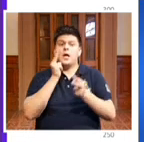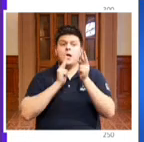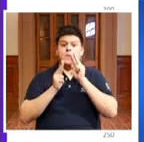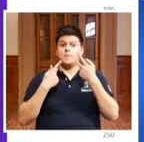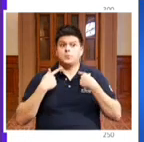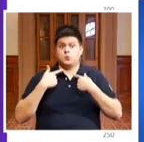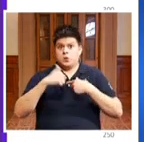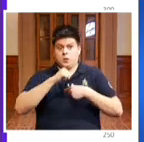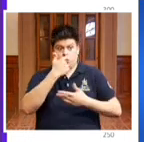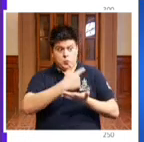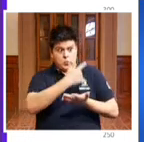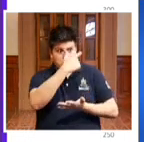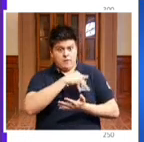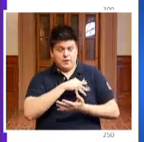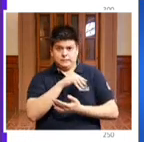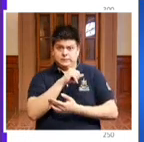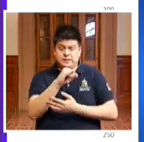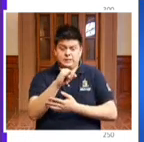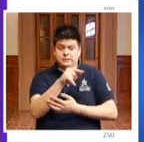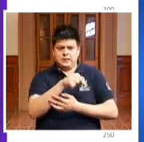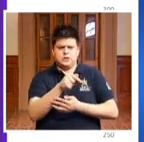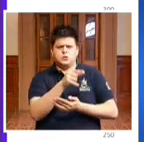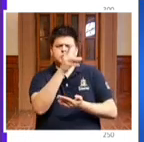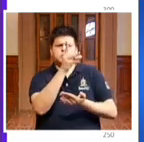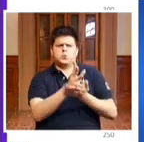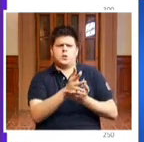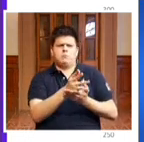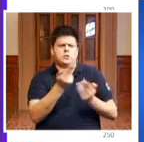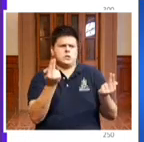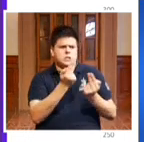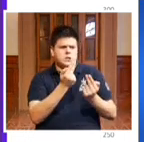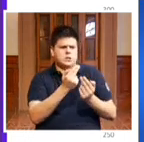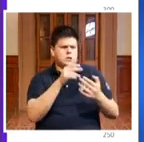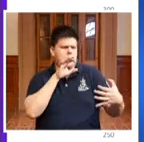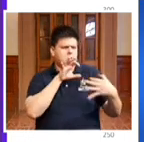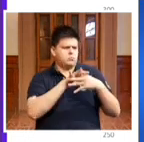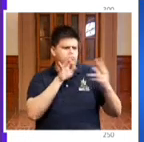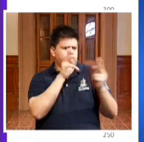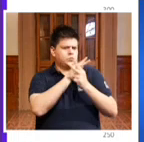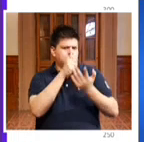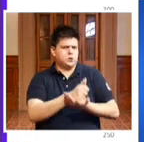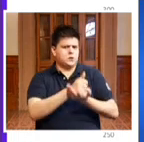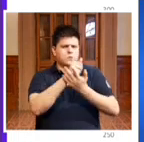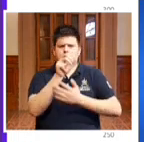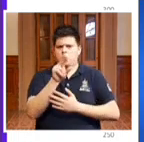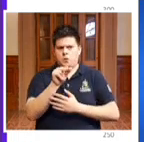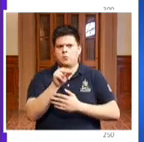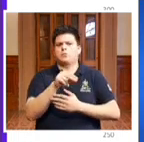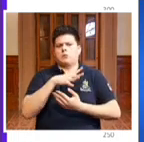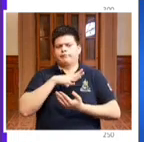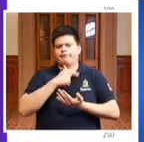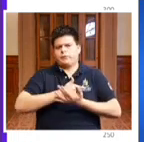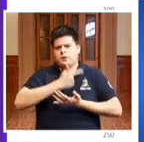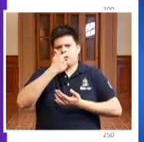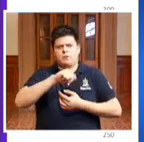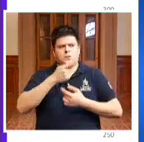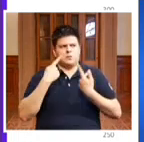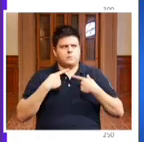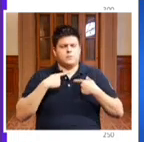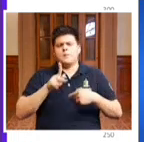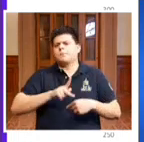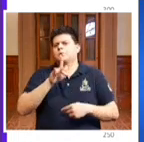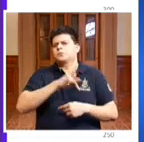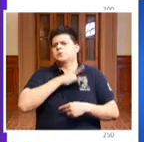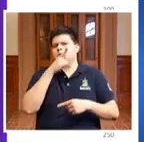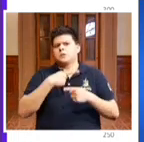también están graves, que no necesariamente están conectados a un respirador artificial. Lo que queremos es que el paciente no